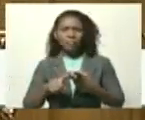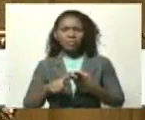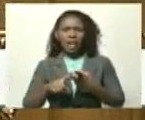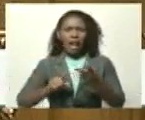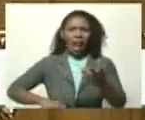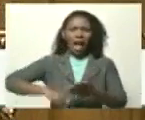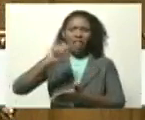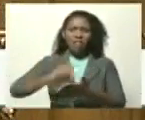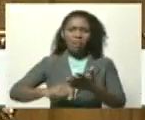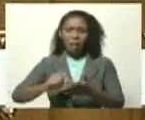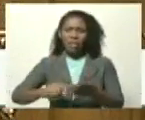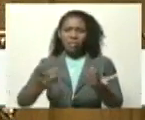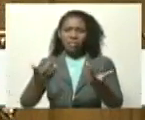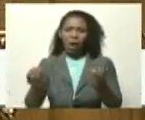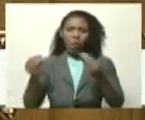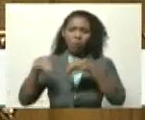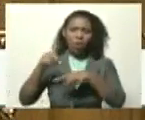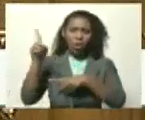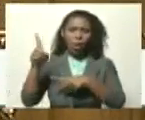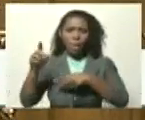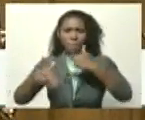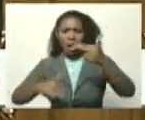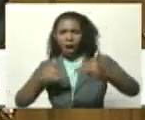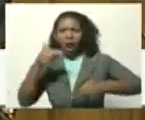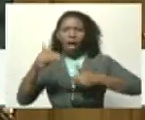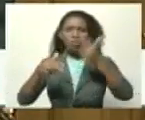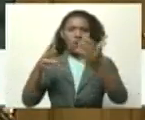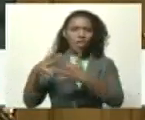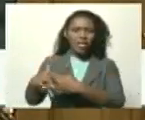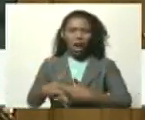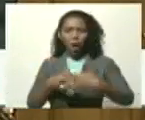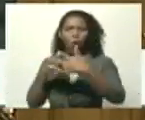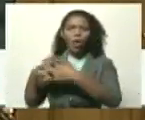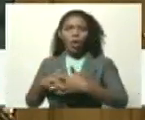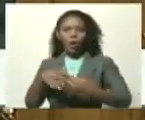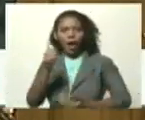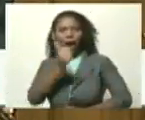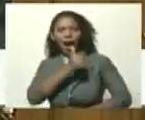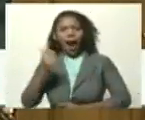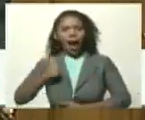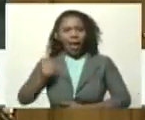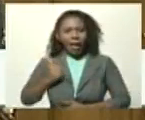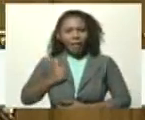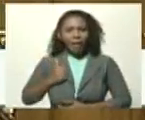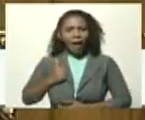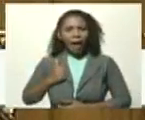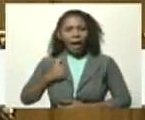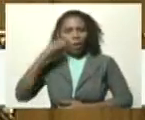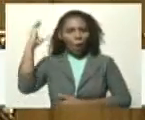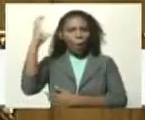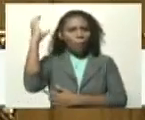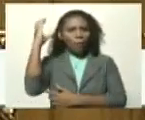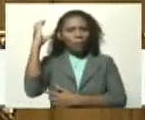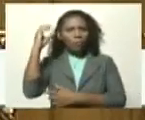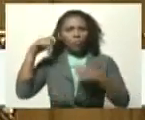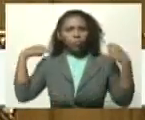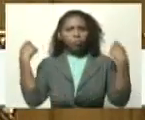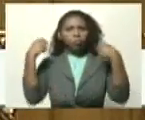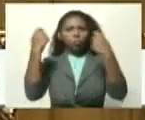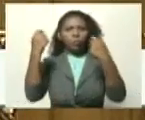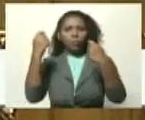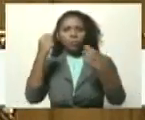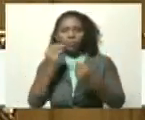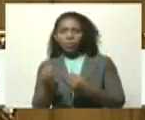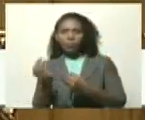de contratos con mercenarios norteamericanos, canadienses y colombianos para promover una incursión